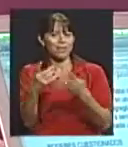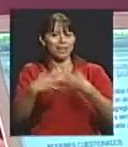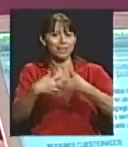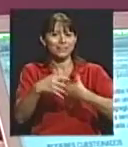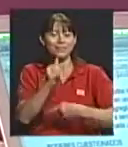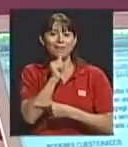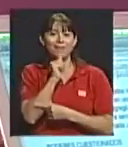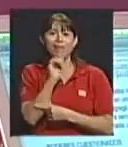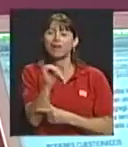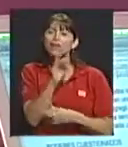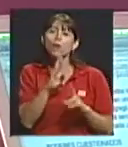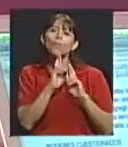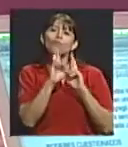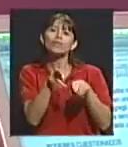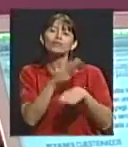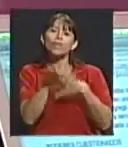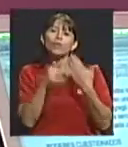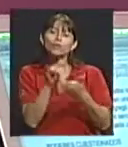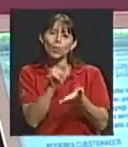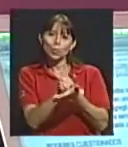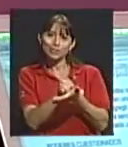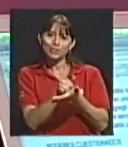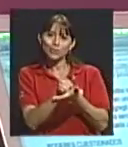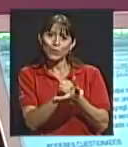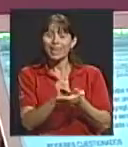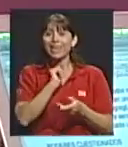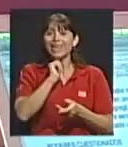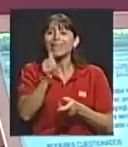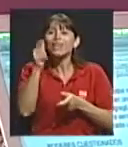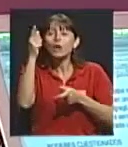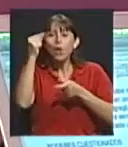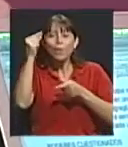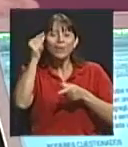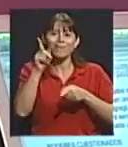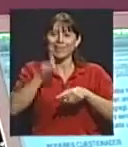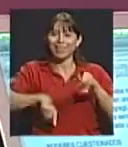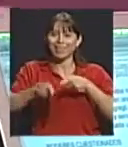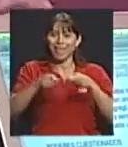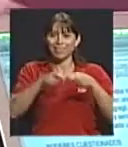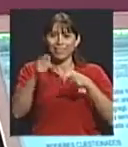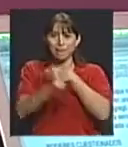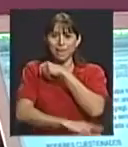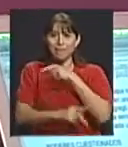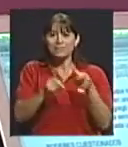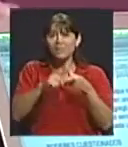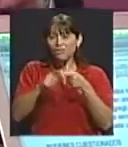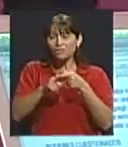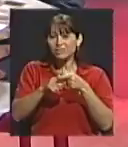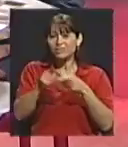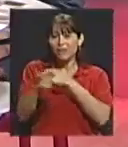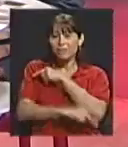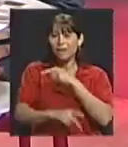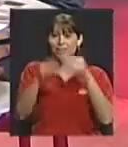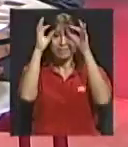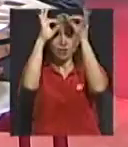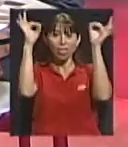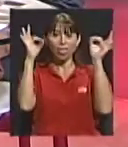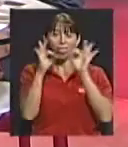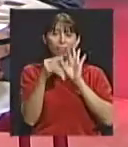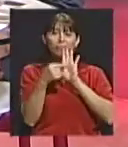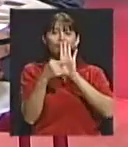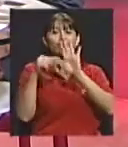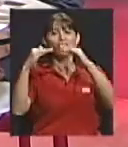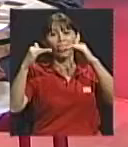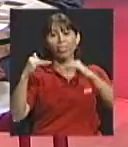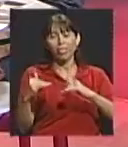producto de todo esto es decir de la ingobernabilidad del país Entonces el país pierde prestigio Y legitimidad ante otros estados y